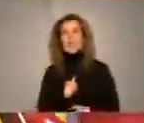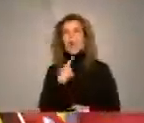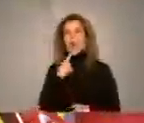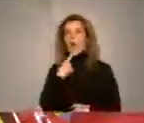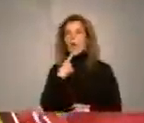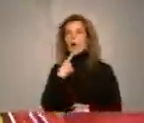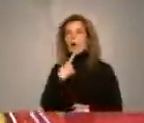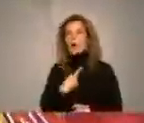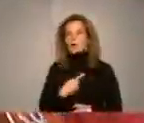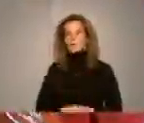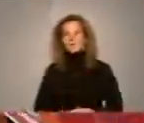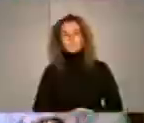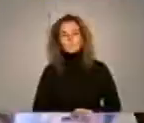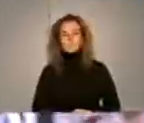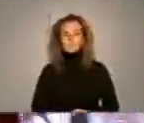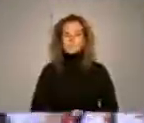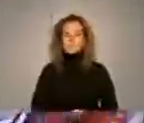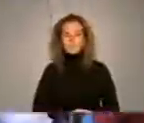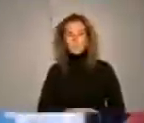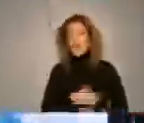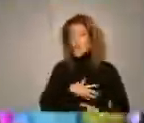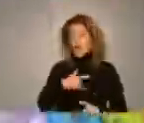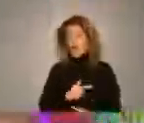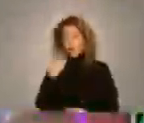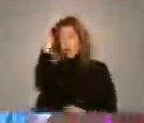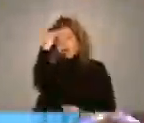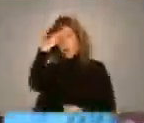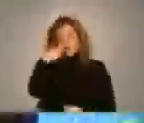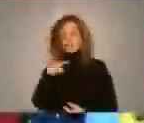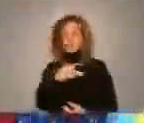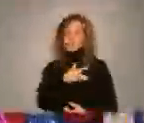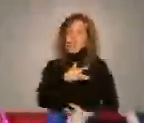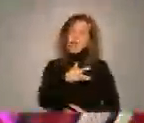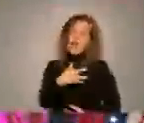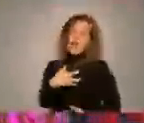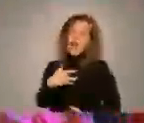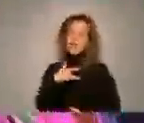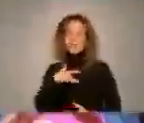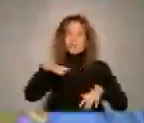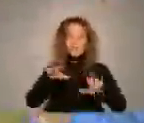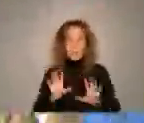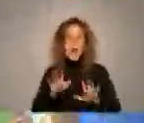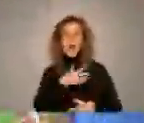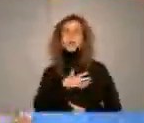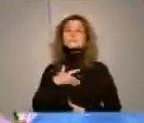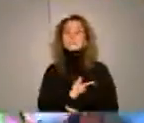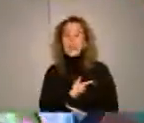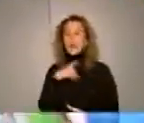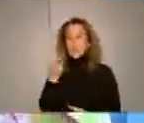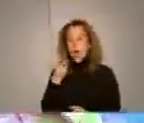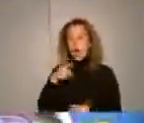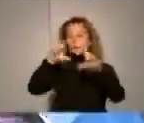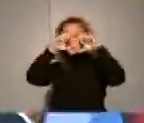del azar. Y aunque no lo crea yo es que a ti te quiero, pero quiero más joder a tu